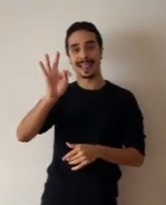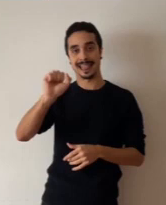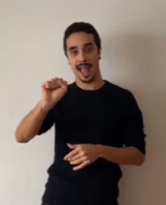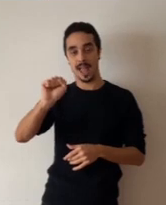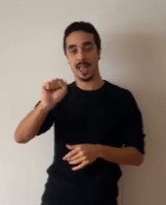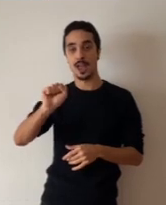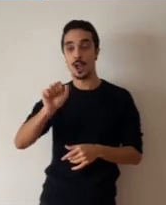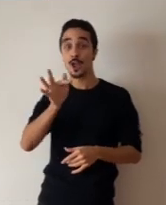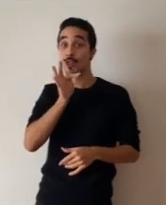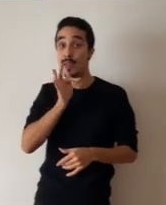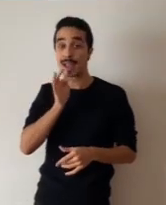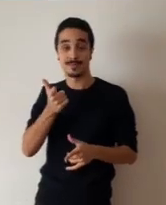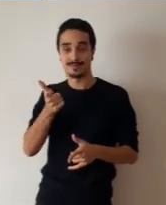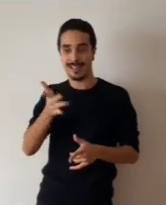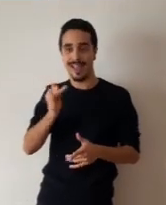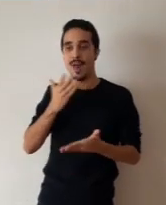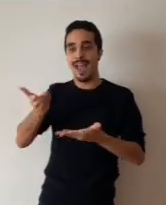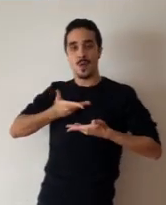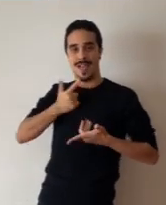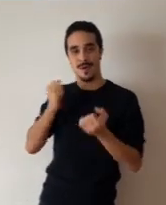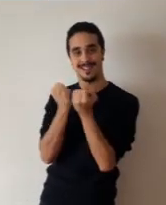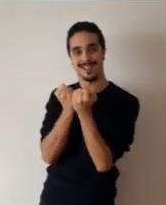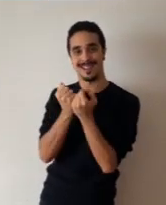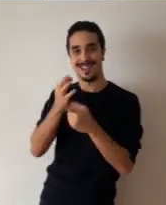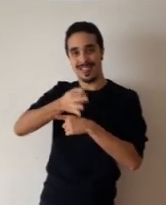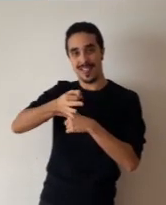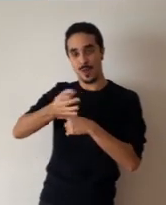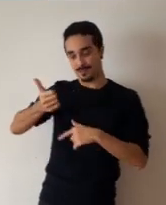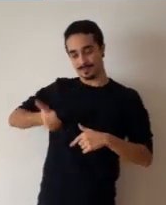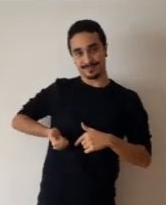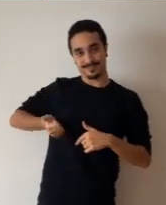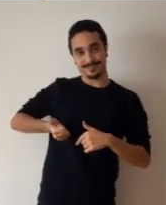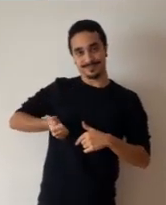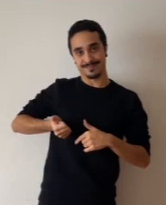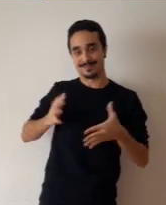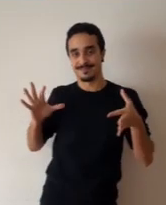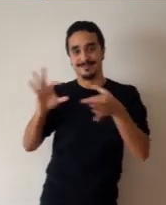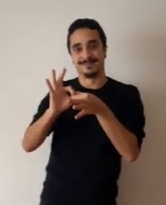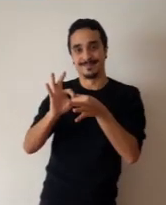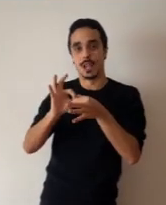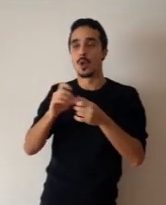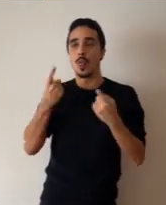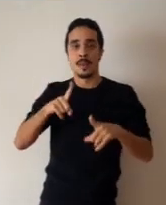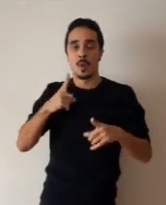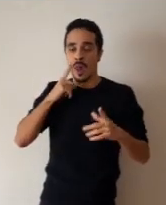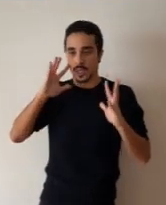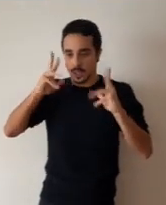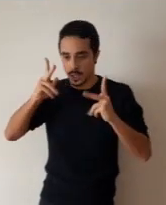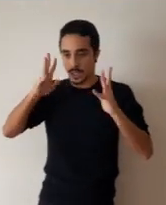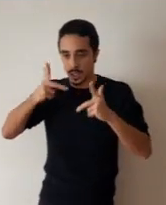la célula beta, mientras si le favoreces, si le ayudas en el trabajo porque no tiene